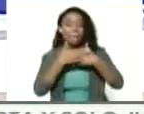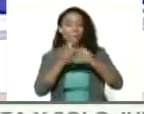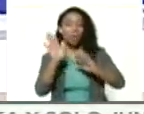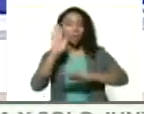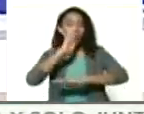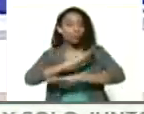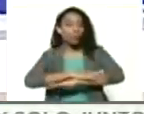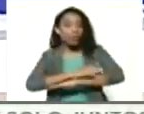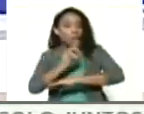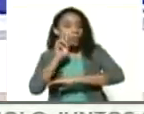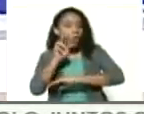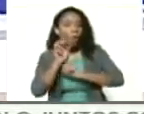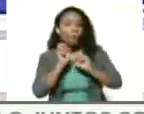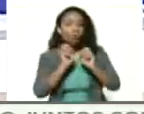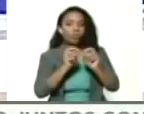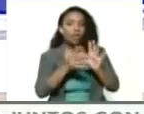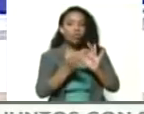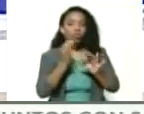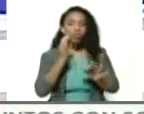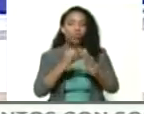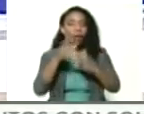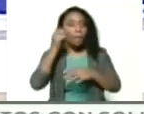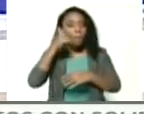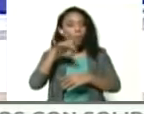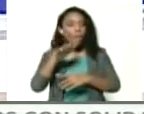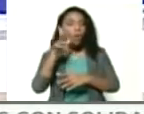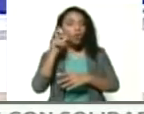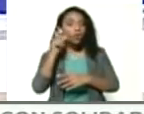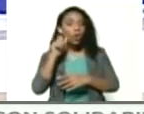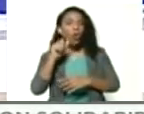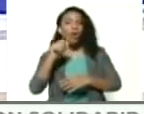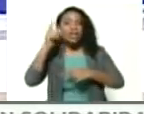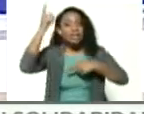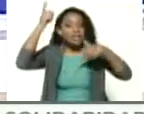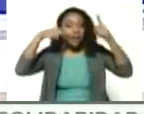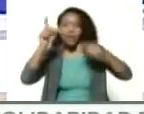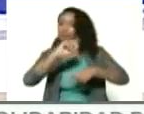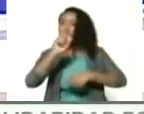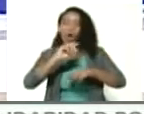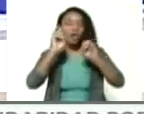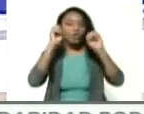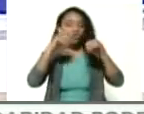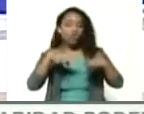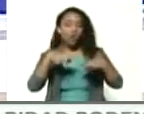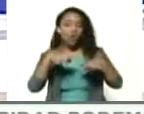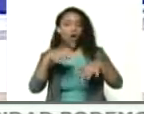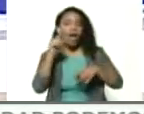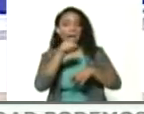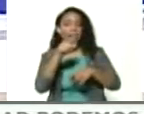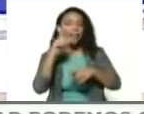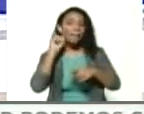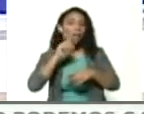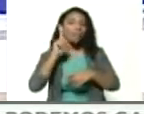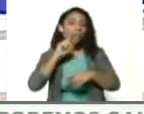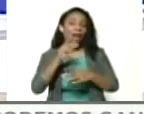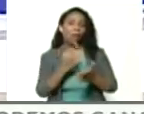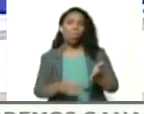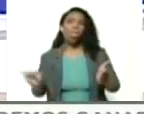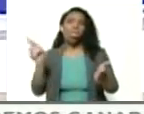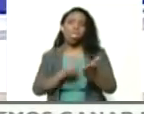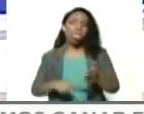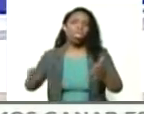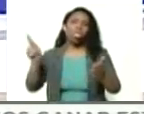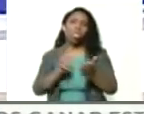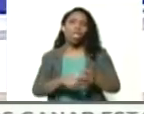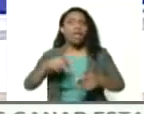de oportunidad y el pueblo escuchó, Chávez no ha renunciado, que era la otra gran mentira que repetían, que Chávez